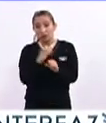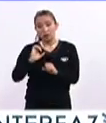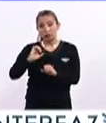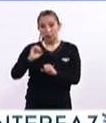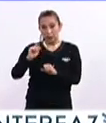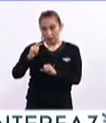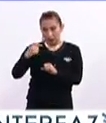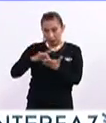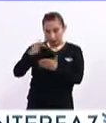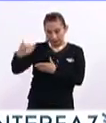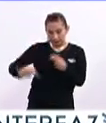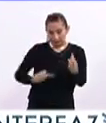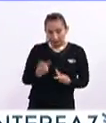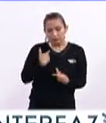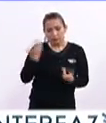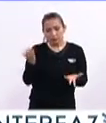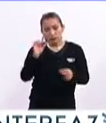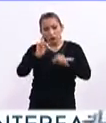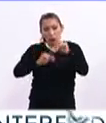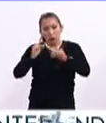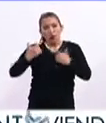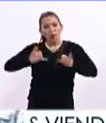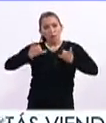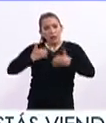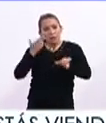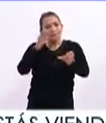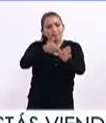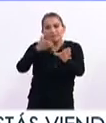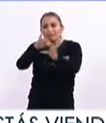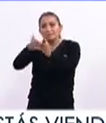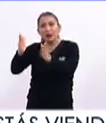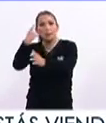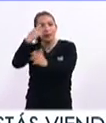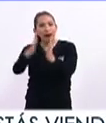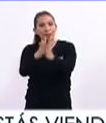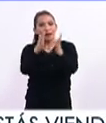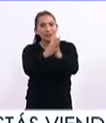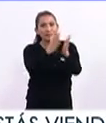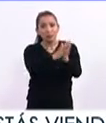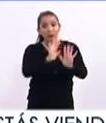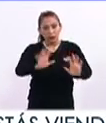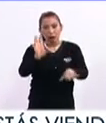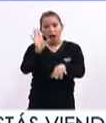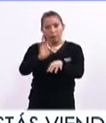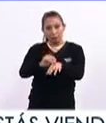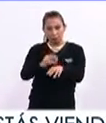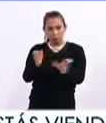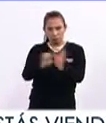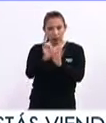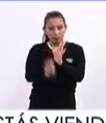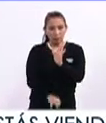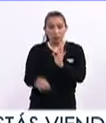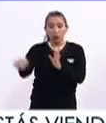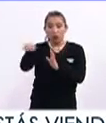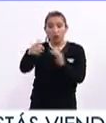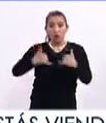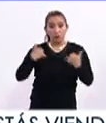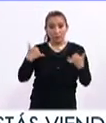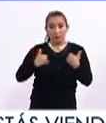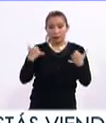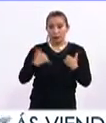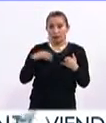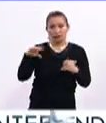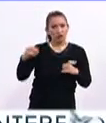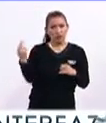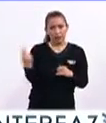su pregunta, se han ido incorporando la juventud en los procesos participativos porque ya se permite, por ejemplo, que las jóvenes,